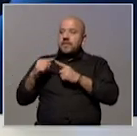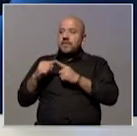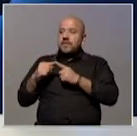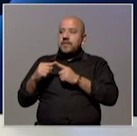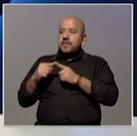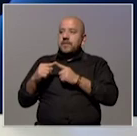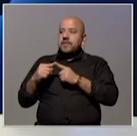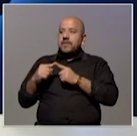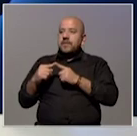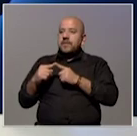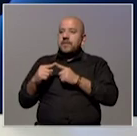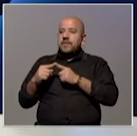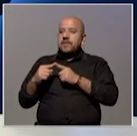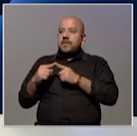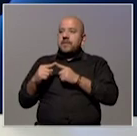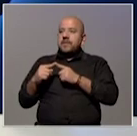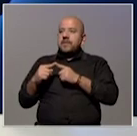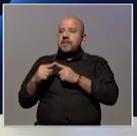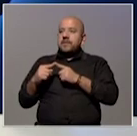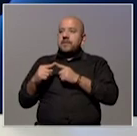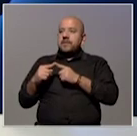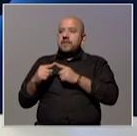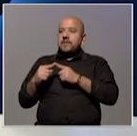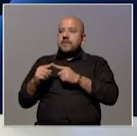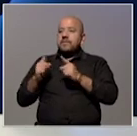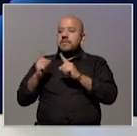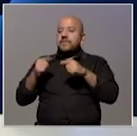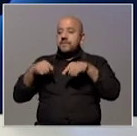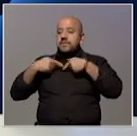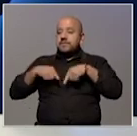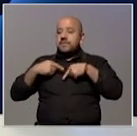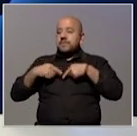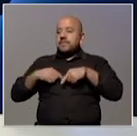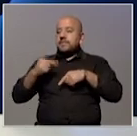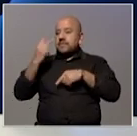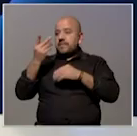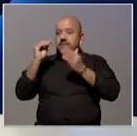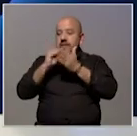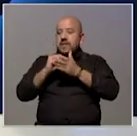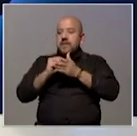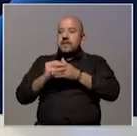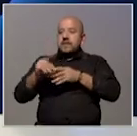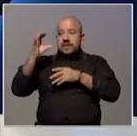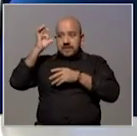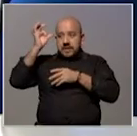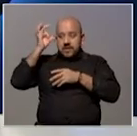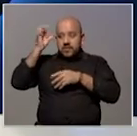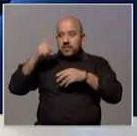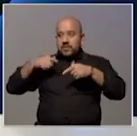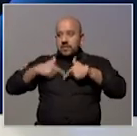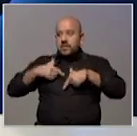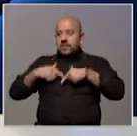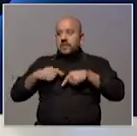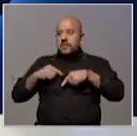no es este haber sido intendente dos veces senador ministro y que aceptara